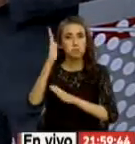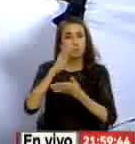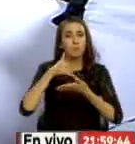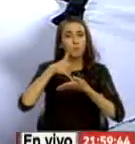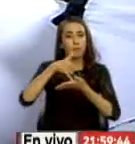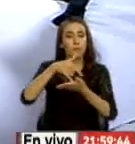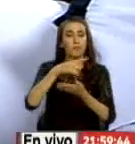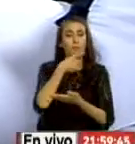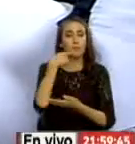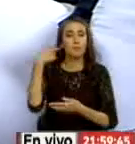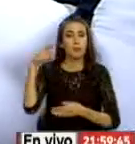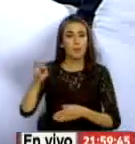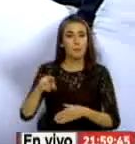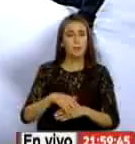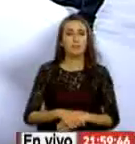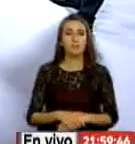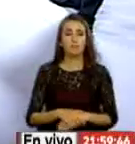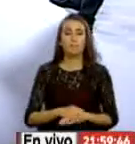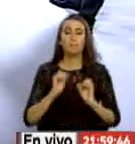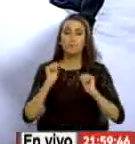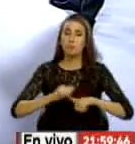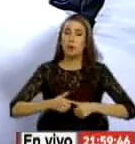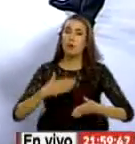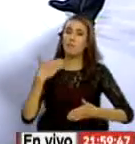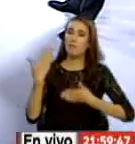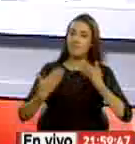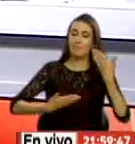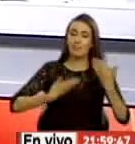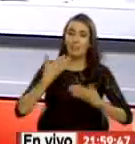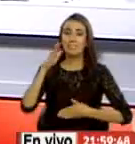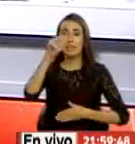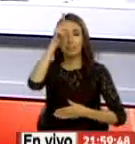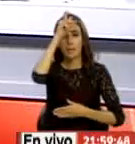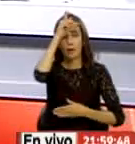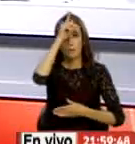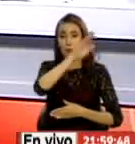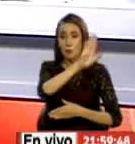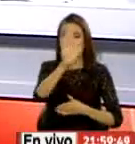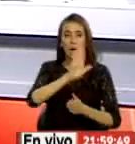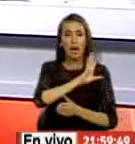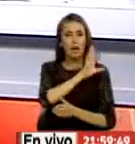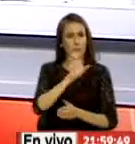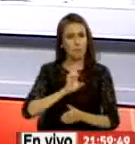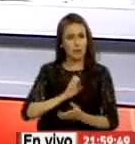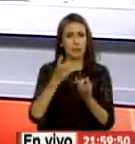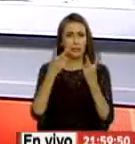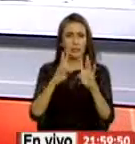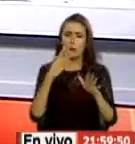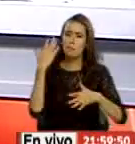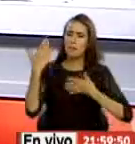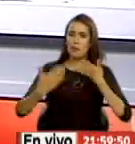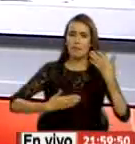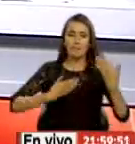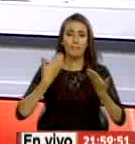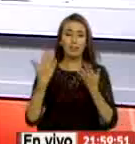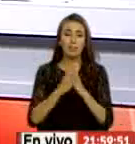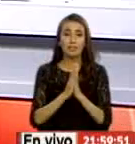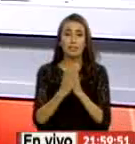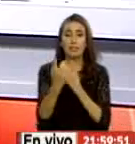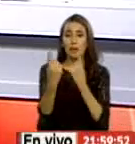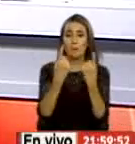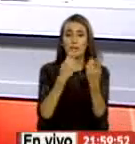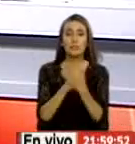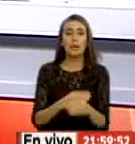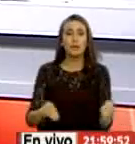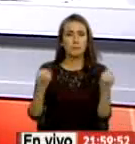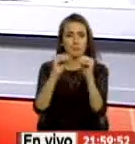Copa del Mundo de Rusia 2018. Muy bien, felicidades entonces a Perú y también a usted y a todos los emelexistas. Eso es lo lindo de fútbol. Al empate calceta, Valeria. Al